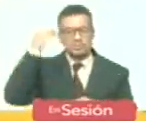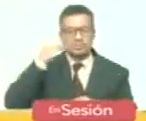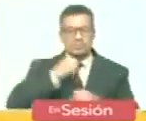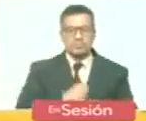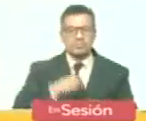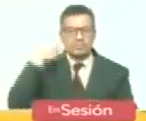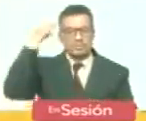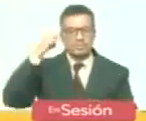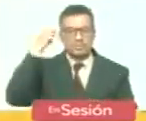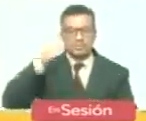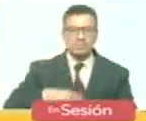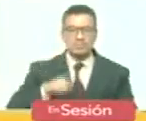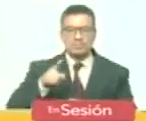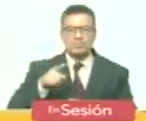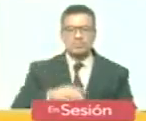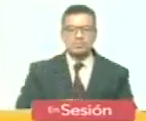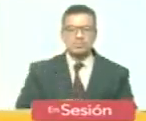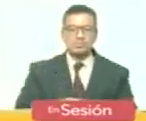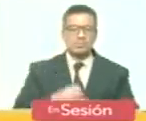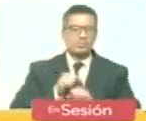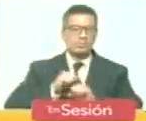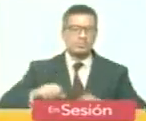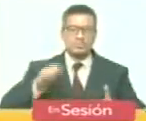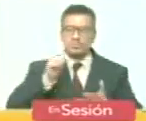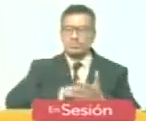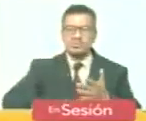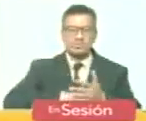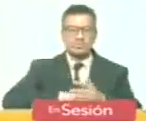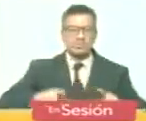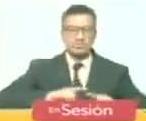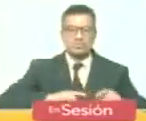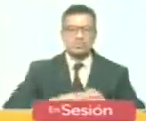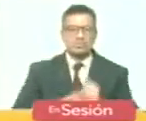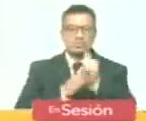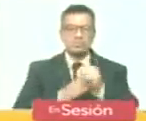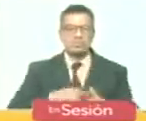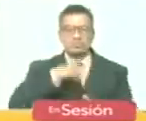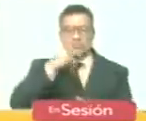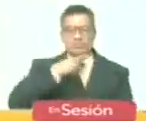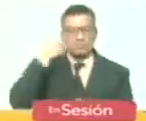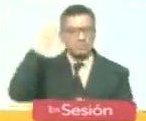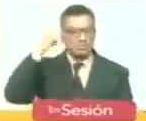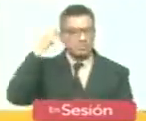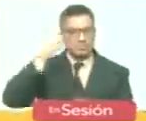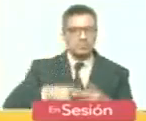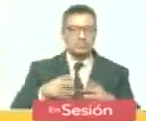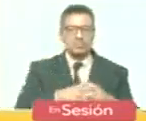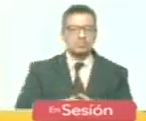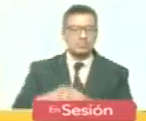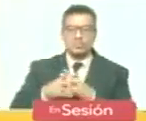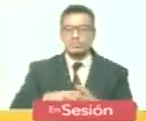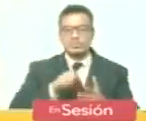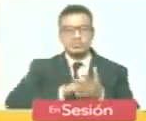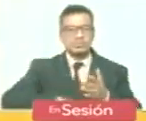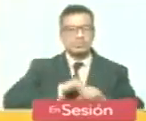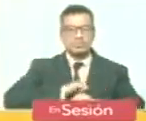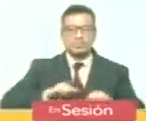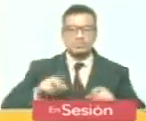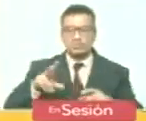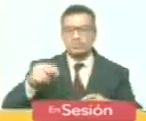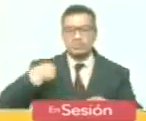Europa. Eso está agotado, esa dirección política europea, y los yanquis están agotados. No